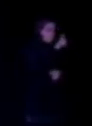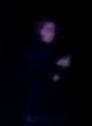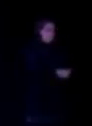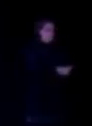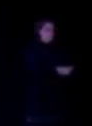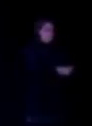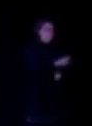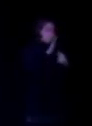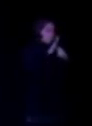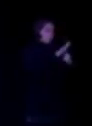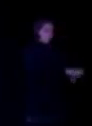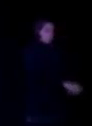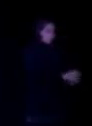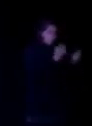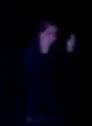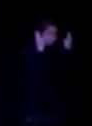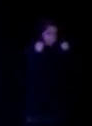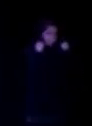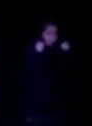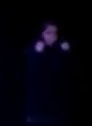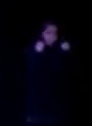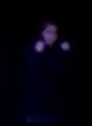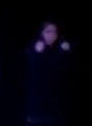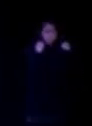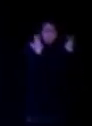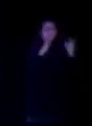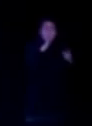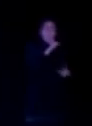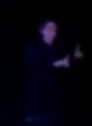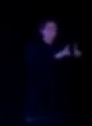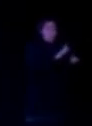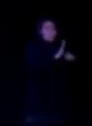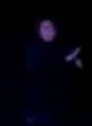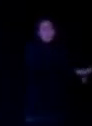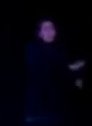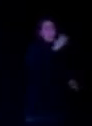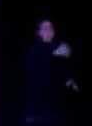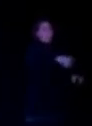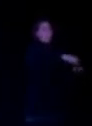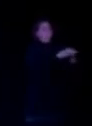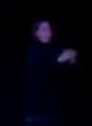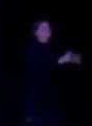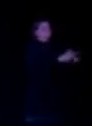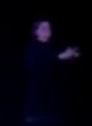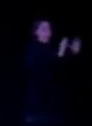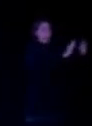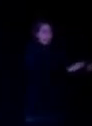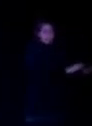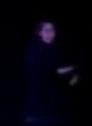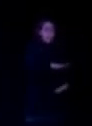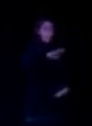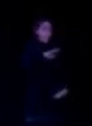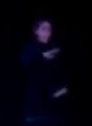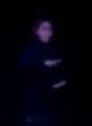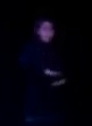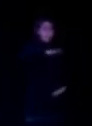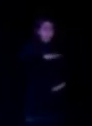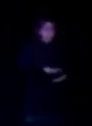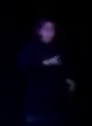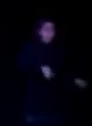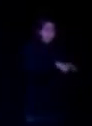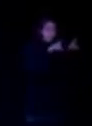escuela oprimidos cultural y socialmente por sus condiciones, bien sean de gran capacidad, bien sean de menor capacidad, bien sean de